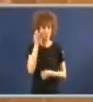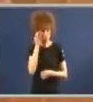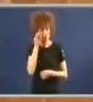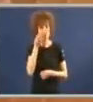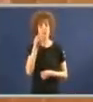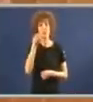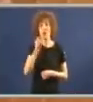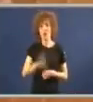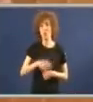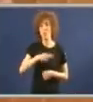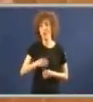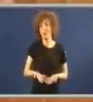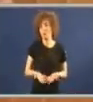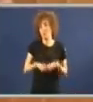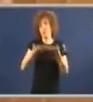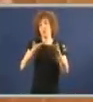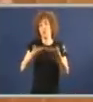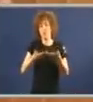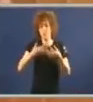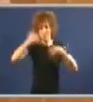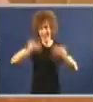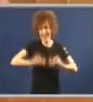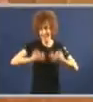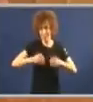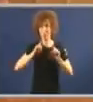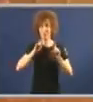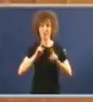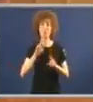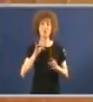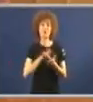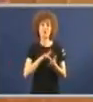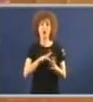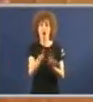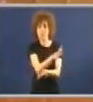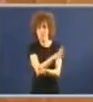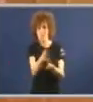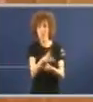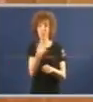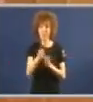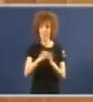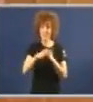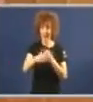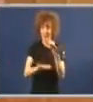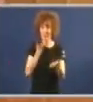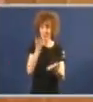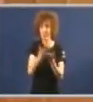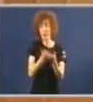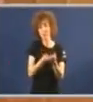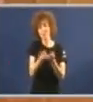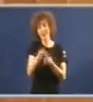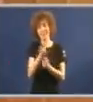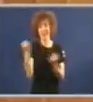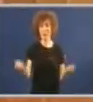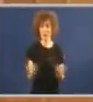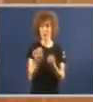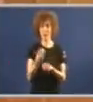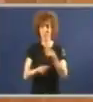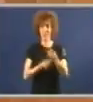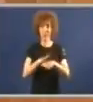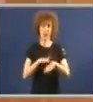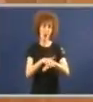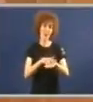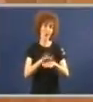risco de agresión. Dende En Marea propomos unha serie de actuacións que debe levar a cabo o Goberno galego para loitar contra a